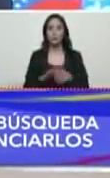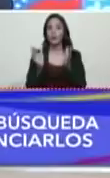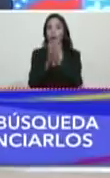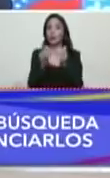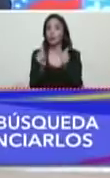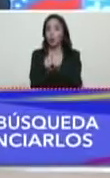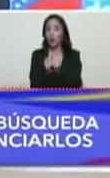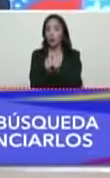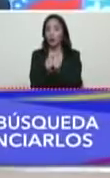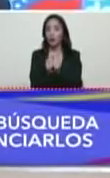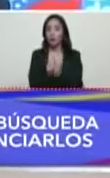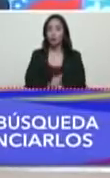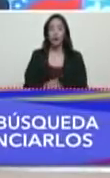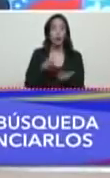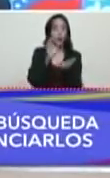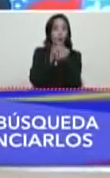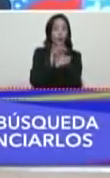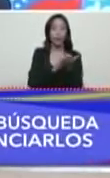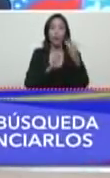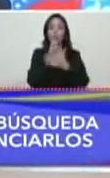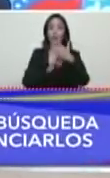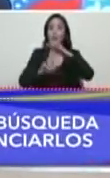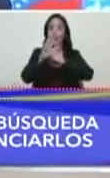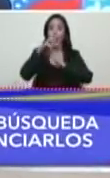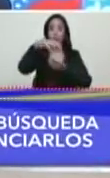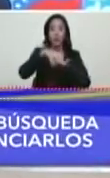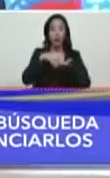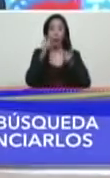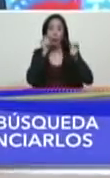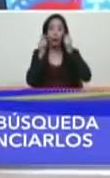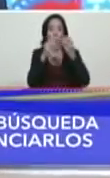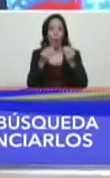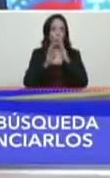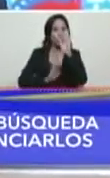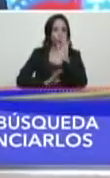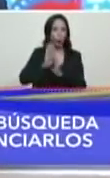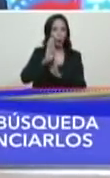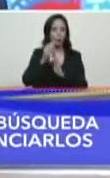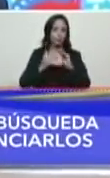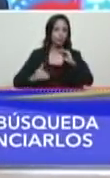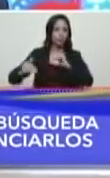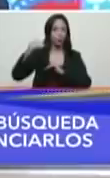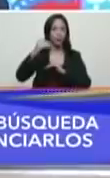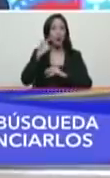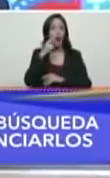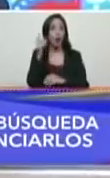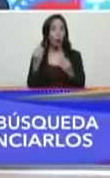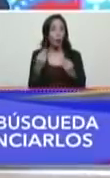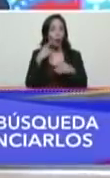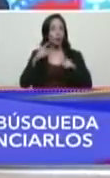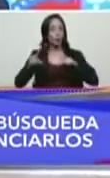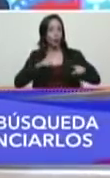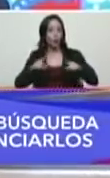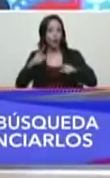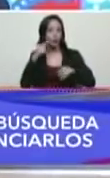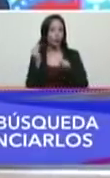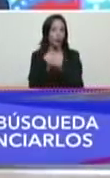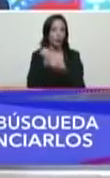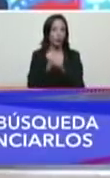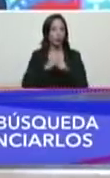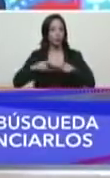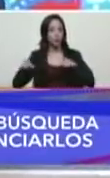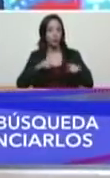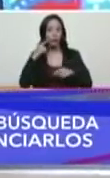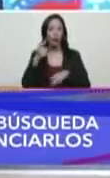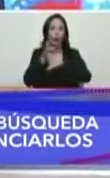Anzoátegui, Nueva Esparta, 3 estados turísticos por naturaleza. Y debemos trabajar en coordinación con los gobernadores,